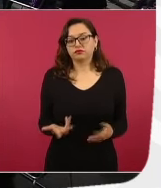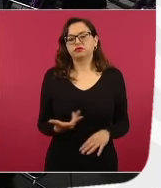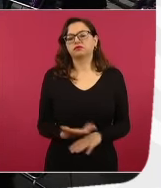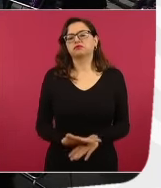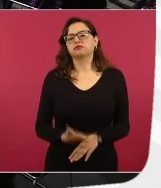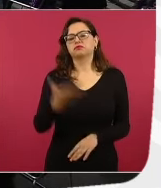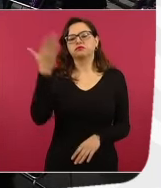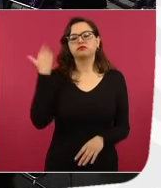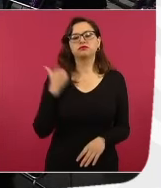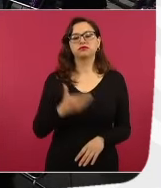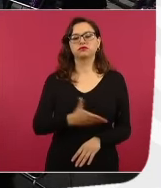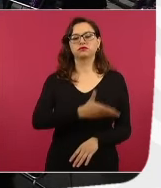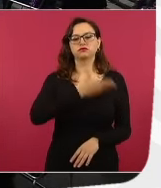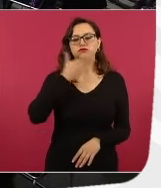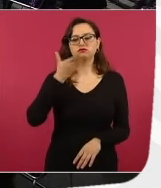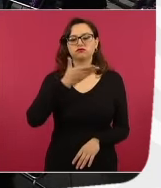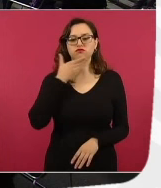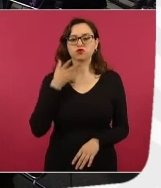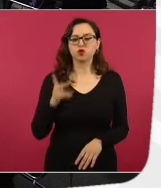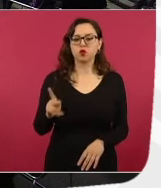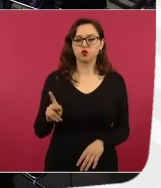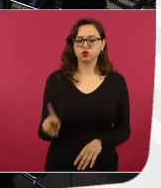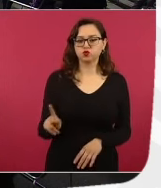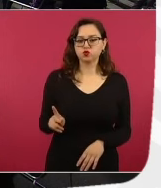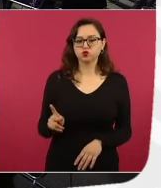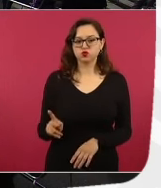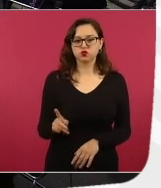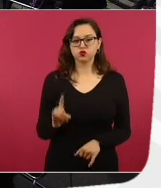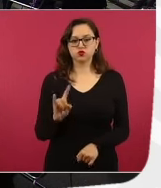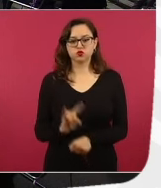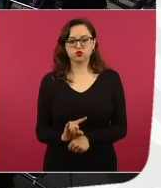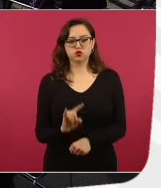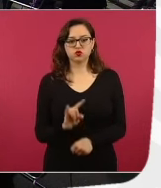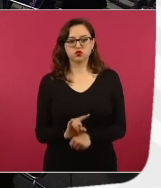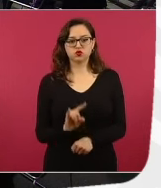fingía tener una postura